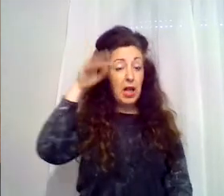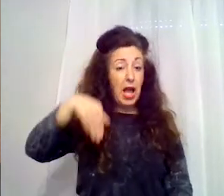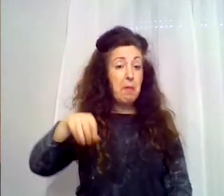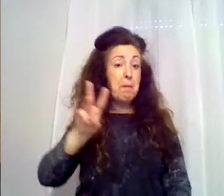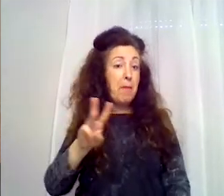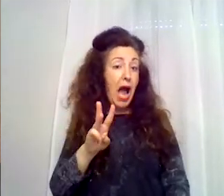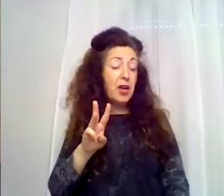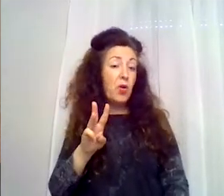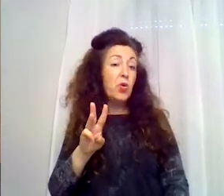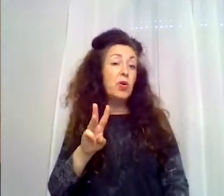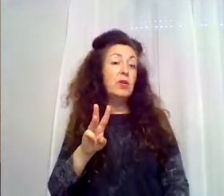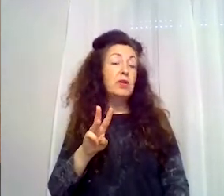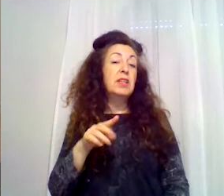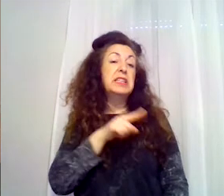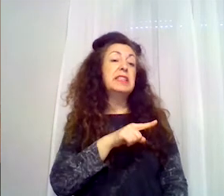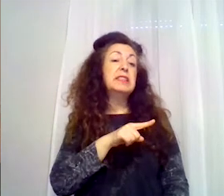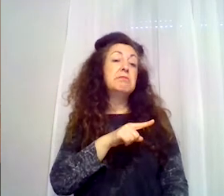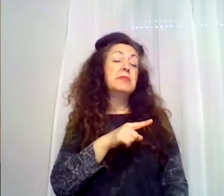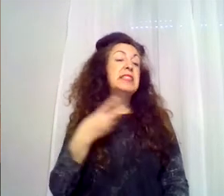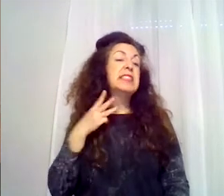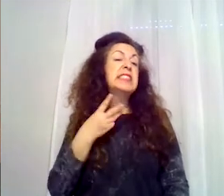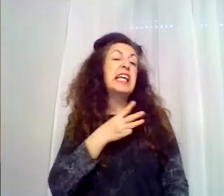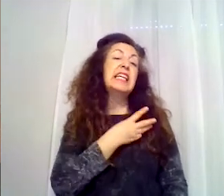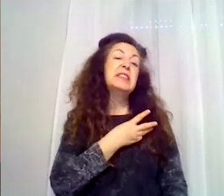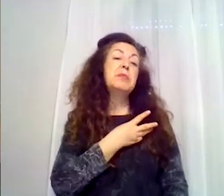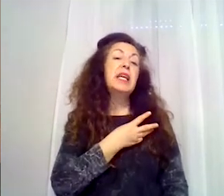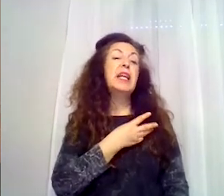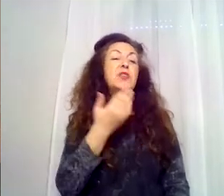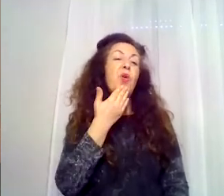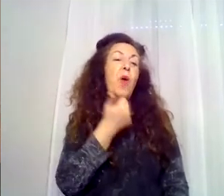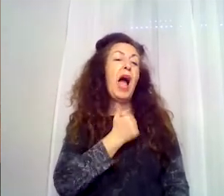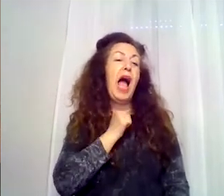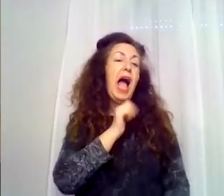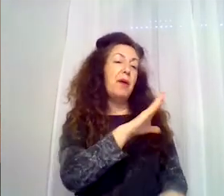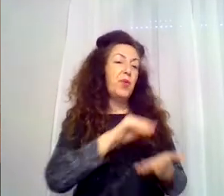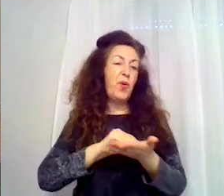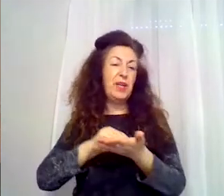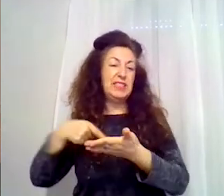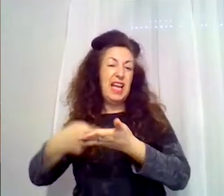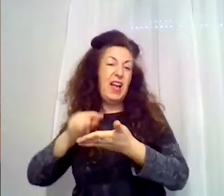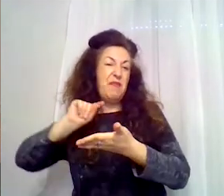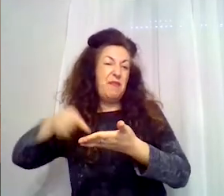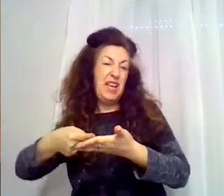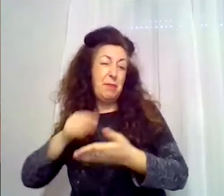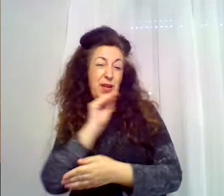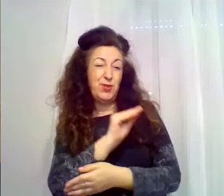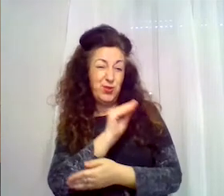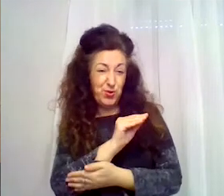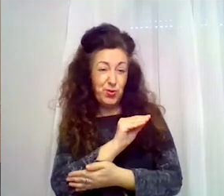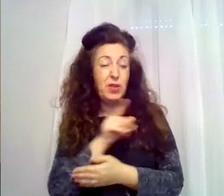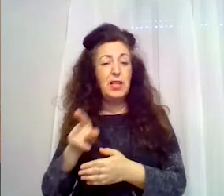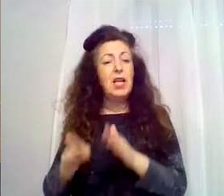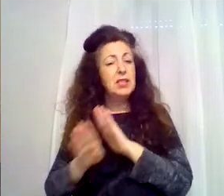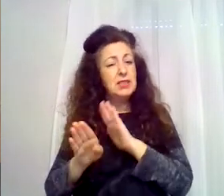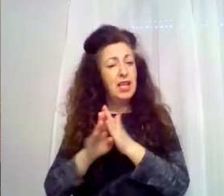El personaje de Rochester lo hacía Johnny Depp y era muy creíble en el sentido de lo que el conde de Rochester,